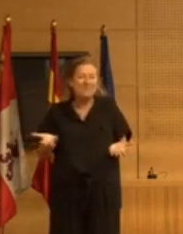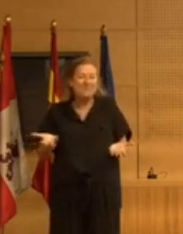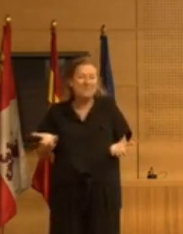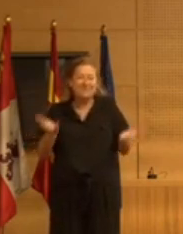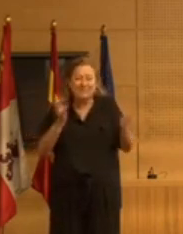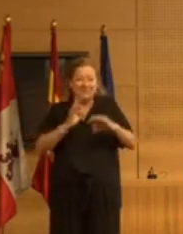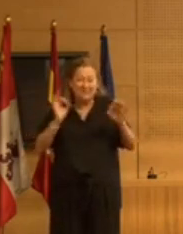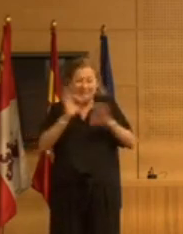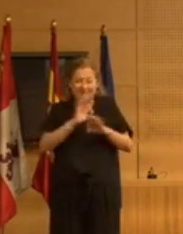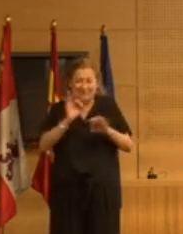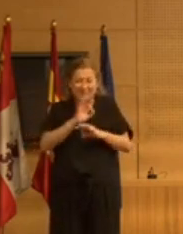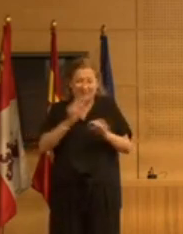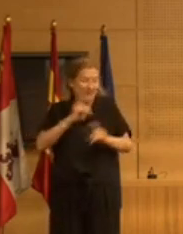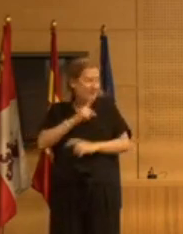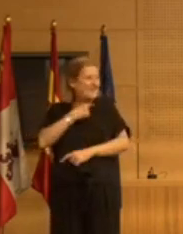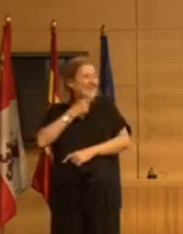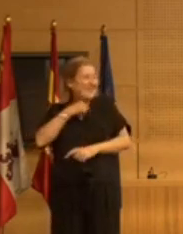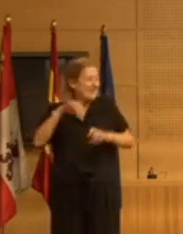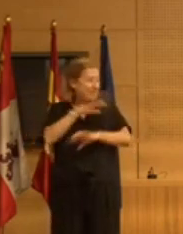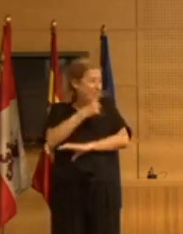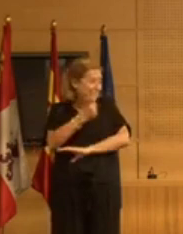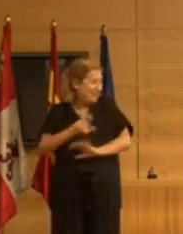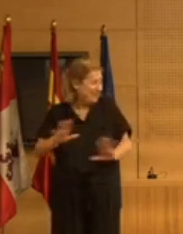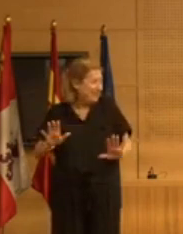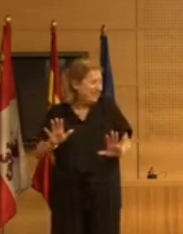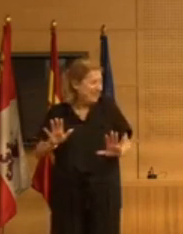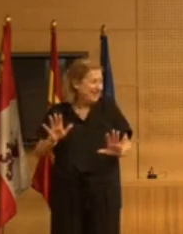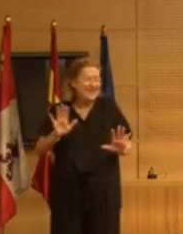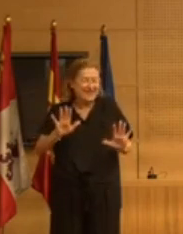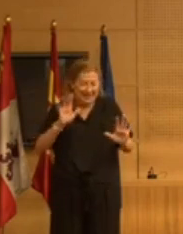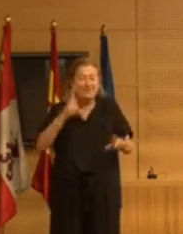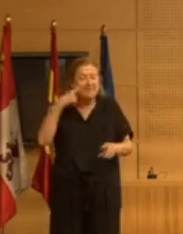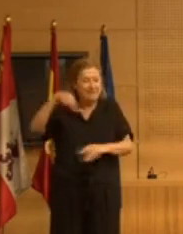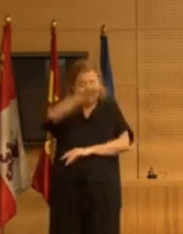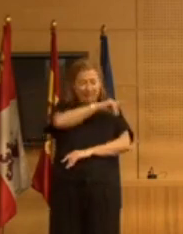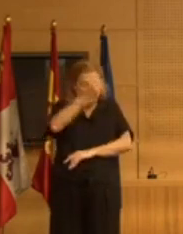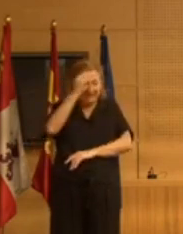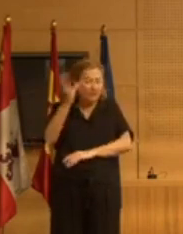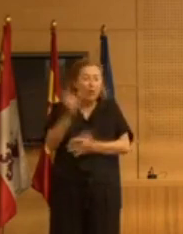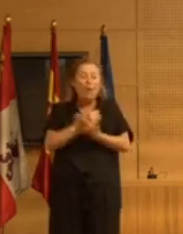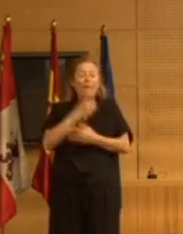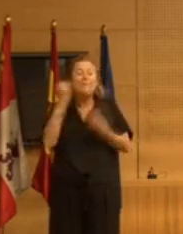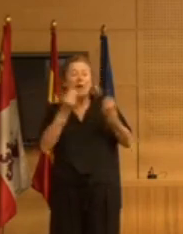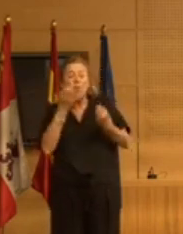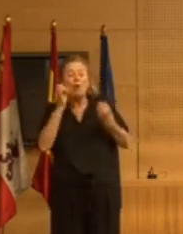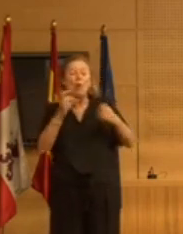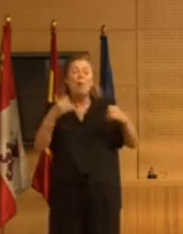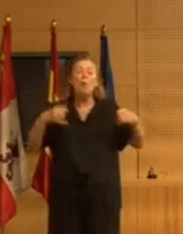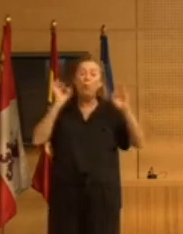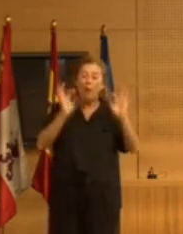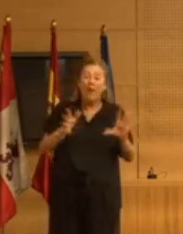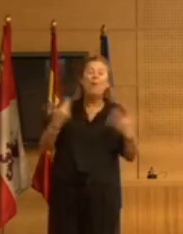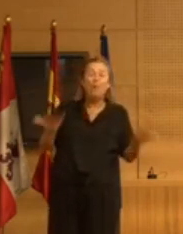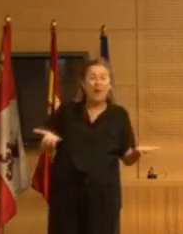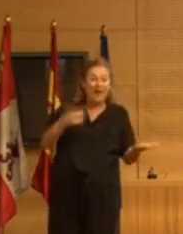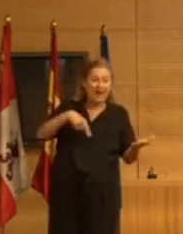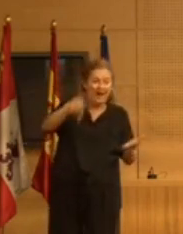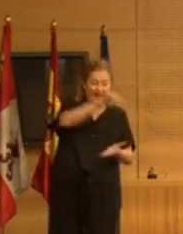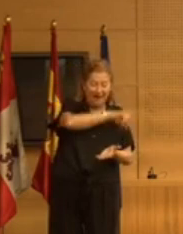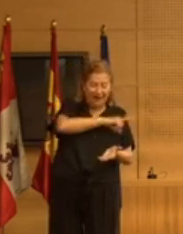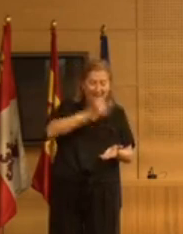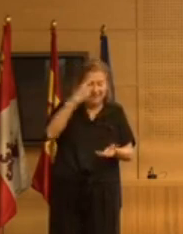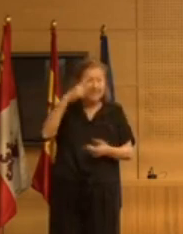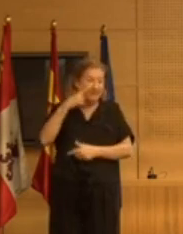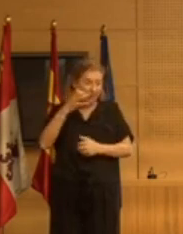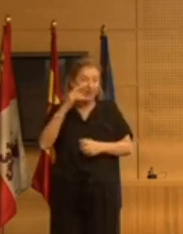realmente no hacía falta esta jornada? ¿Y creen que ha mejorado o que se han quedado igual? ¿Qué creen? ¿A favor de